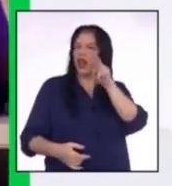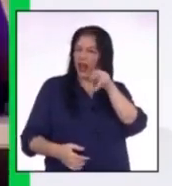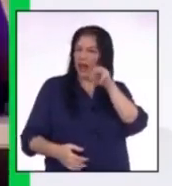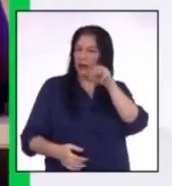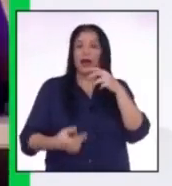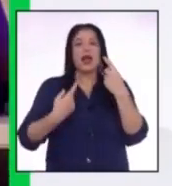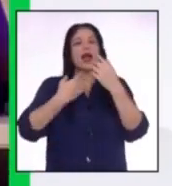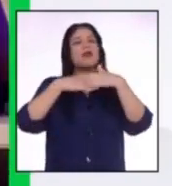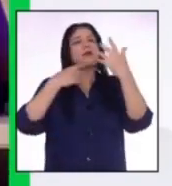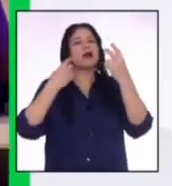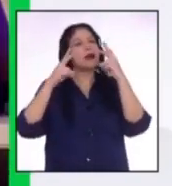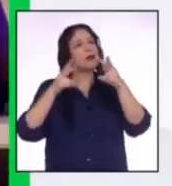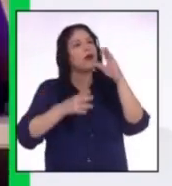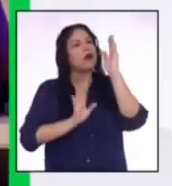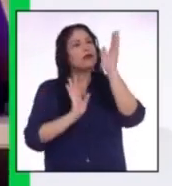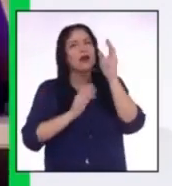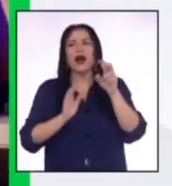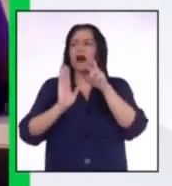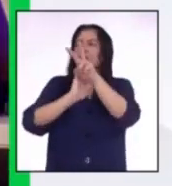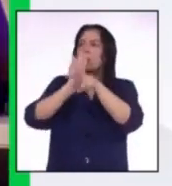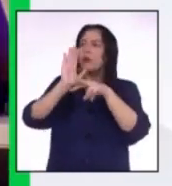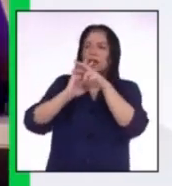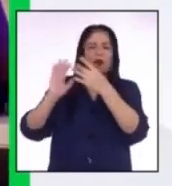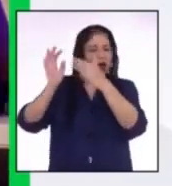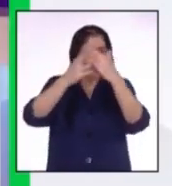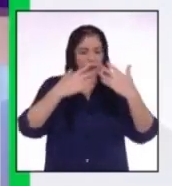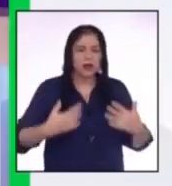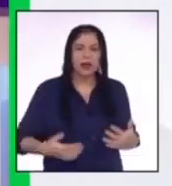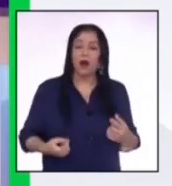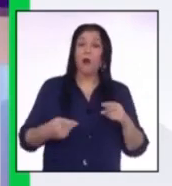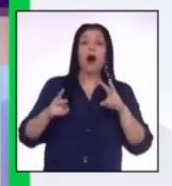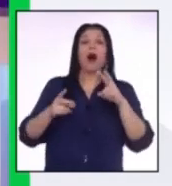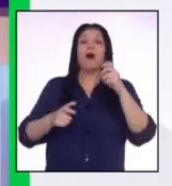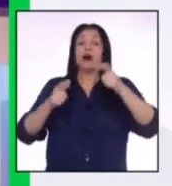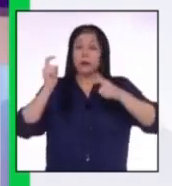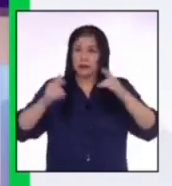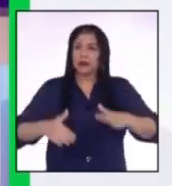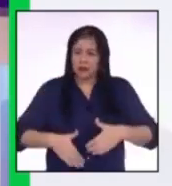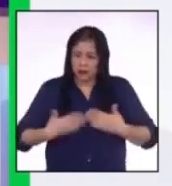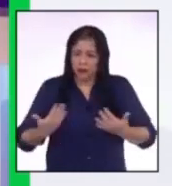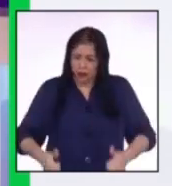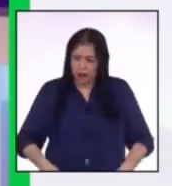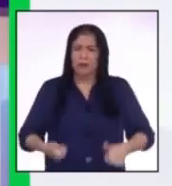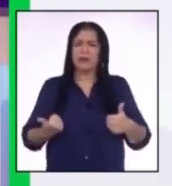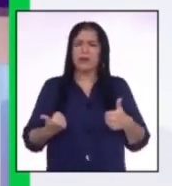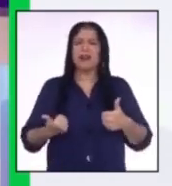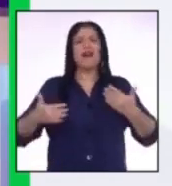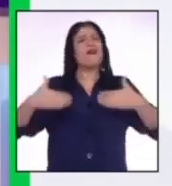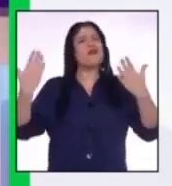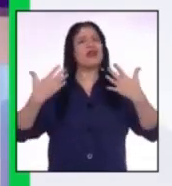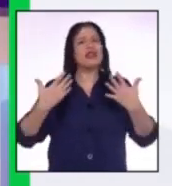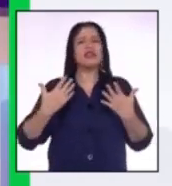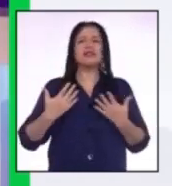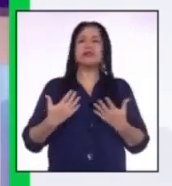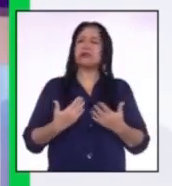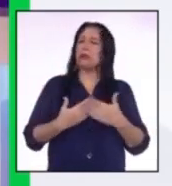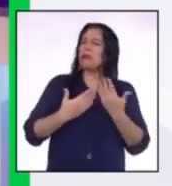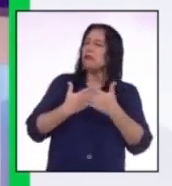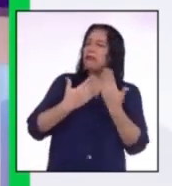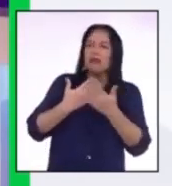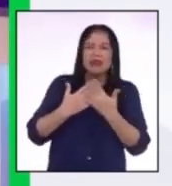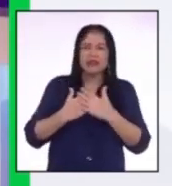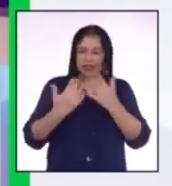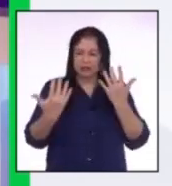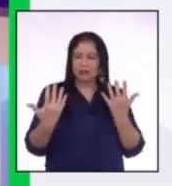vídeos y sin sentirse inspirado de ver la comunidad la gente estaba logrando vivir más feliz con una vida más simple conecta con